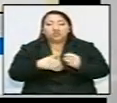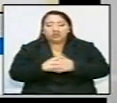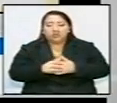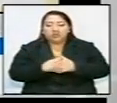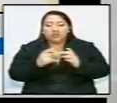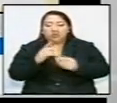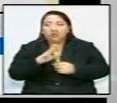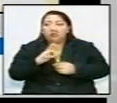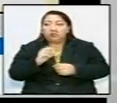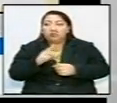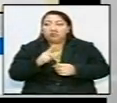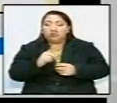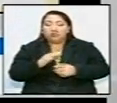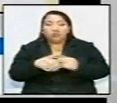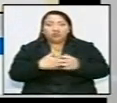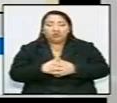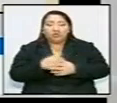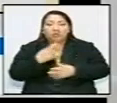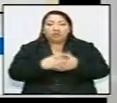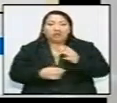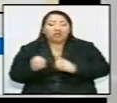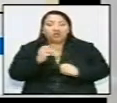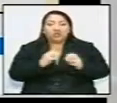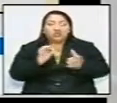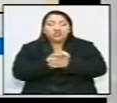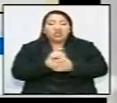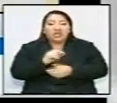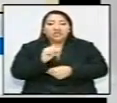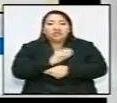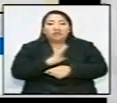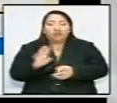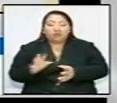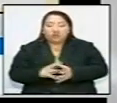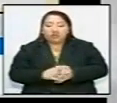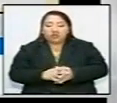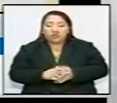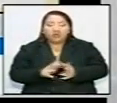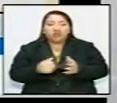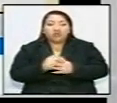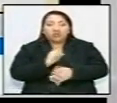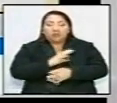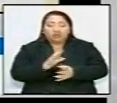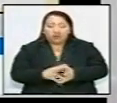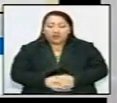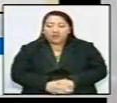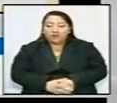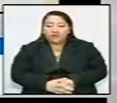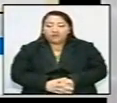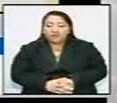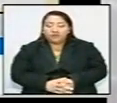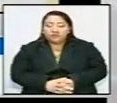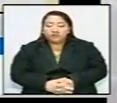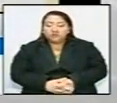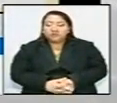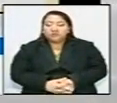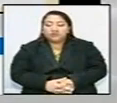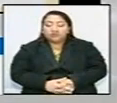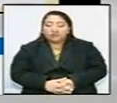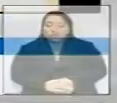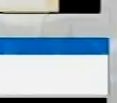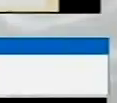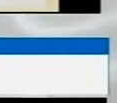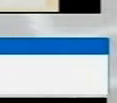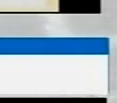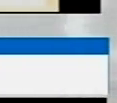departamento 401, urbanización Chacarilla del Estanque, distrito de San Borja. Toda vez que faltó la